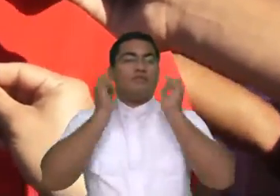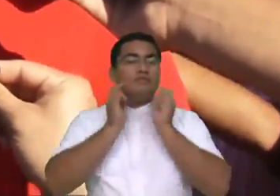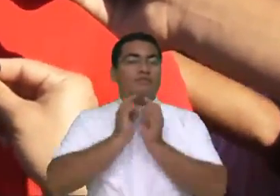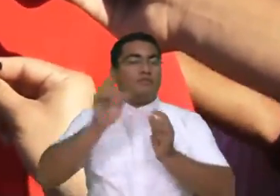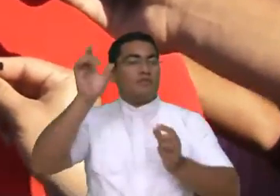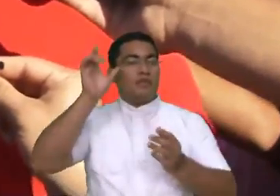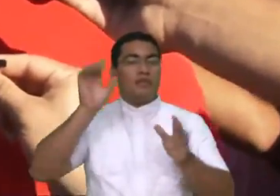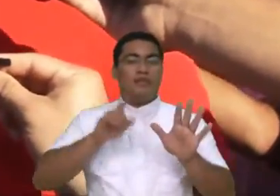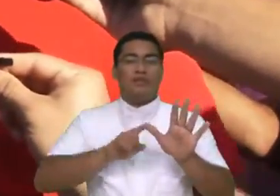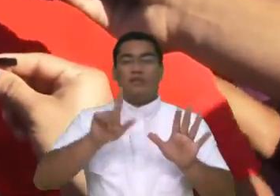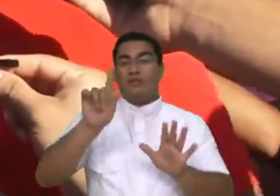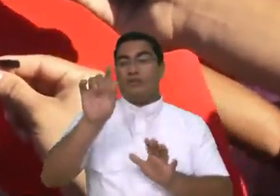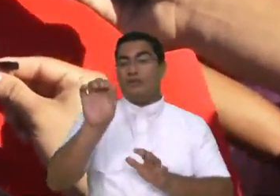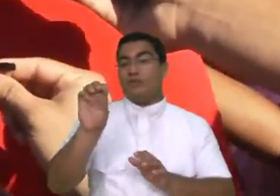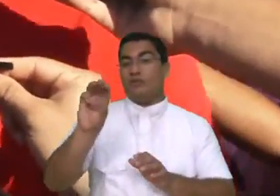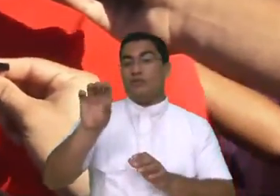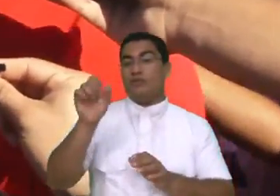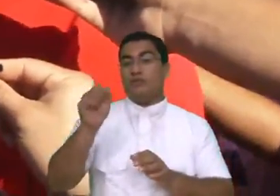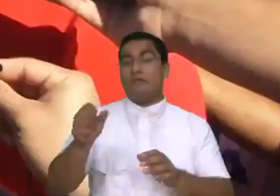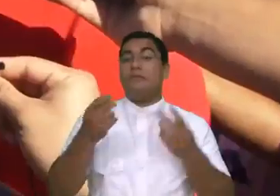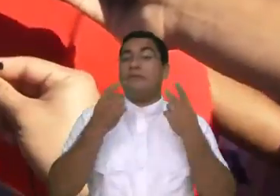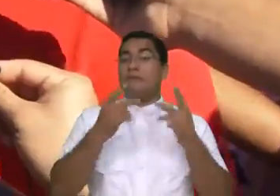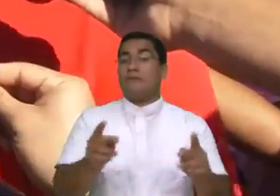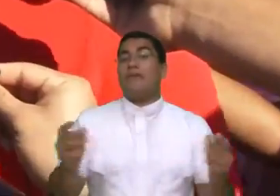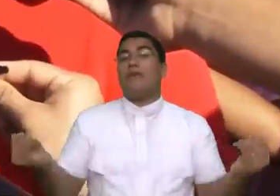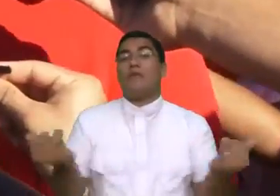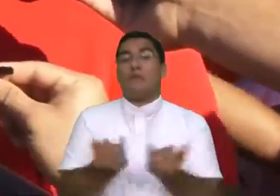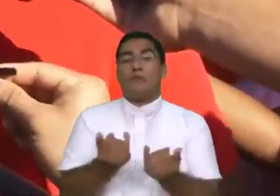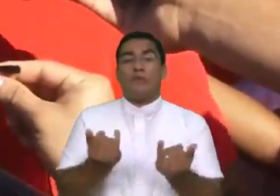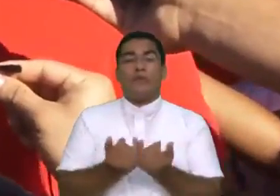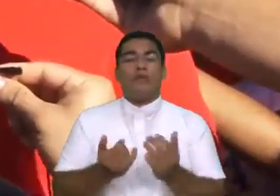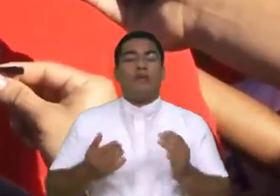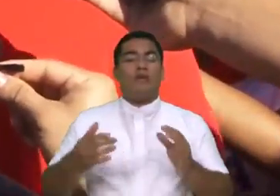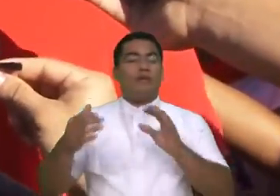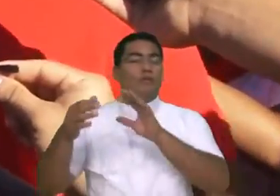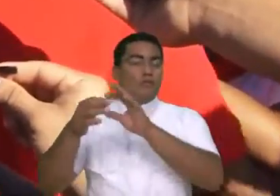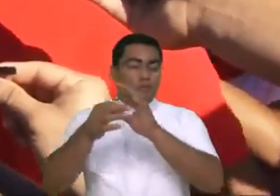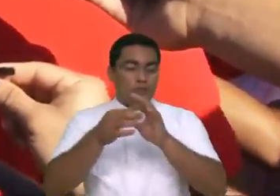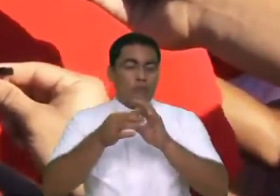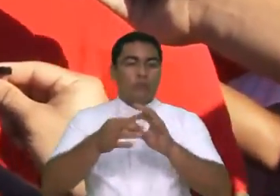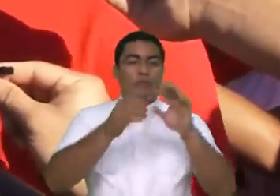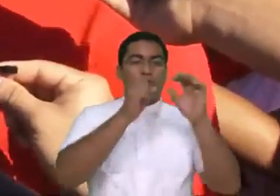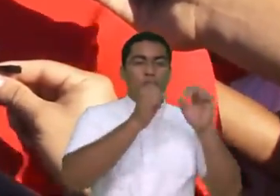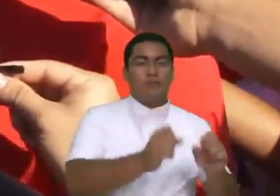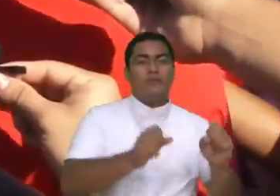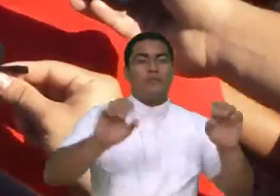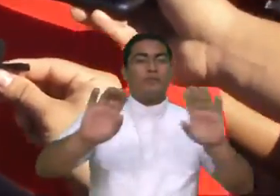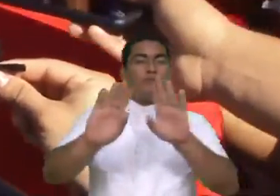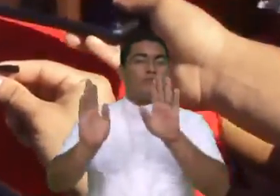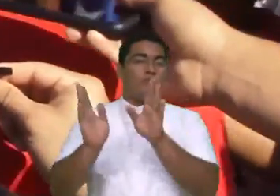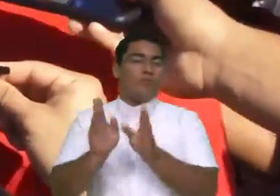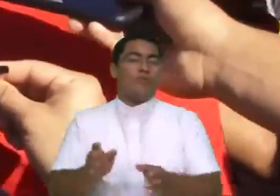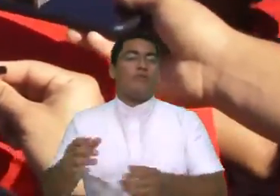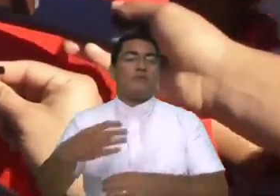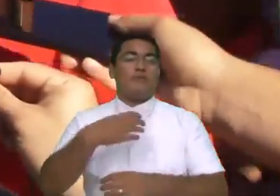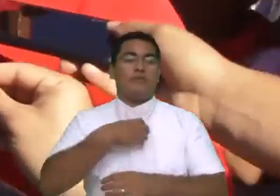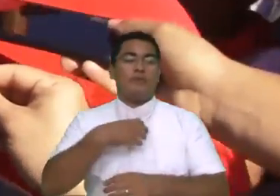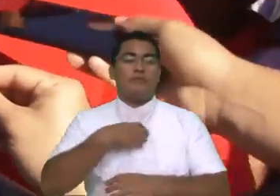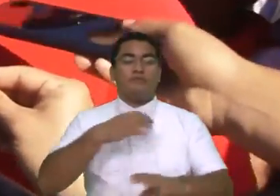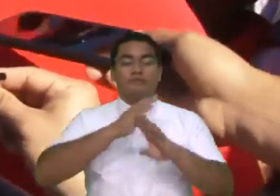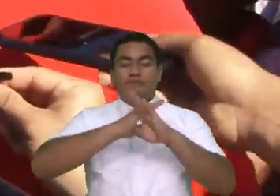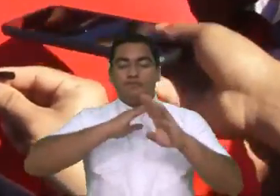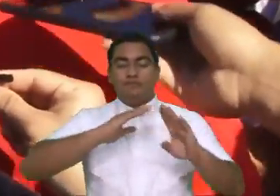Tomás Borges Martínez, pero también junto a esos hombres y mujeres que son instrumentos de paz,